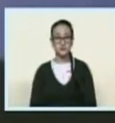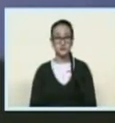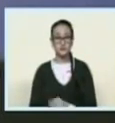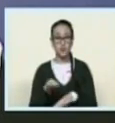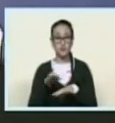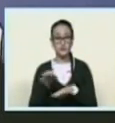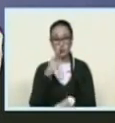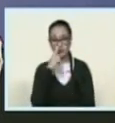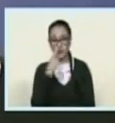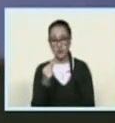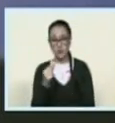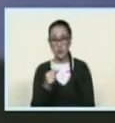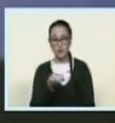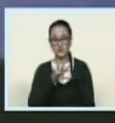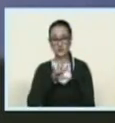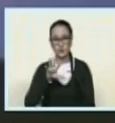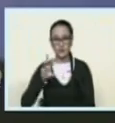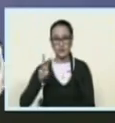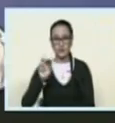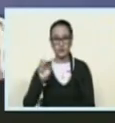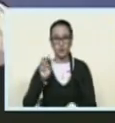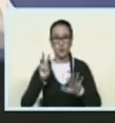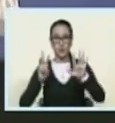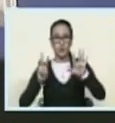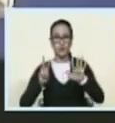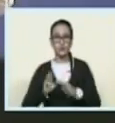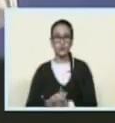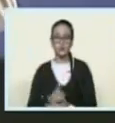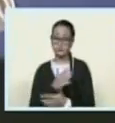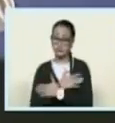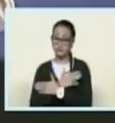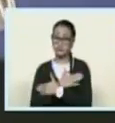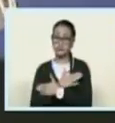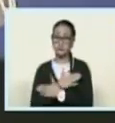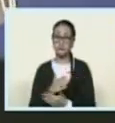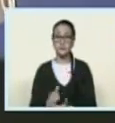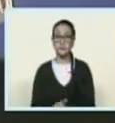Municipio Zamora, 53.8. Felicidades.